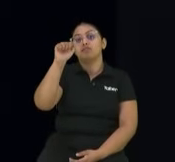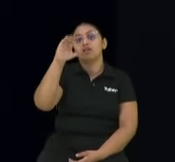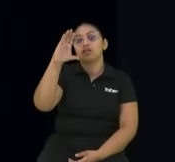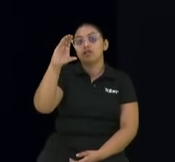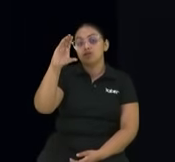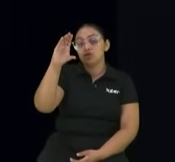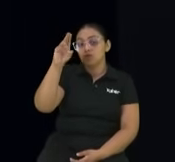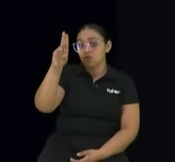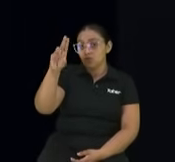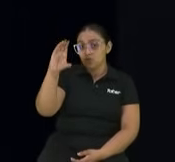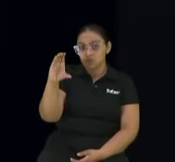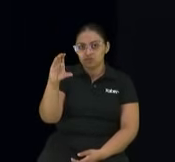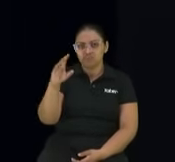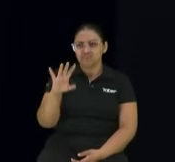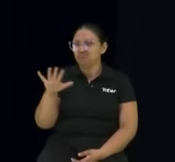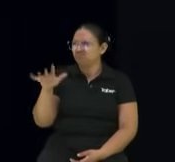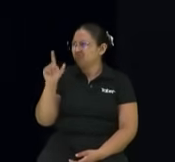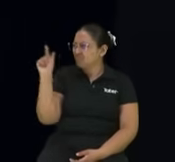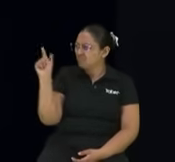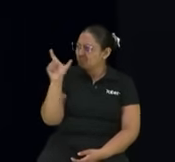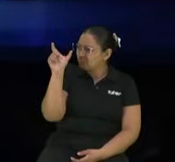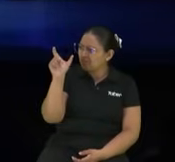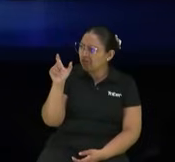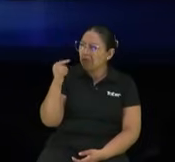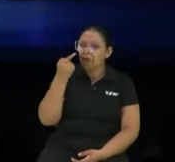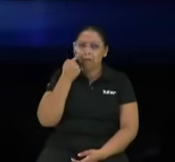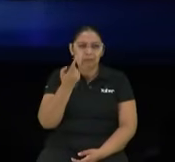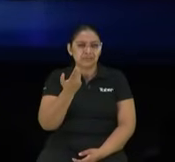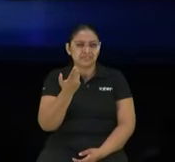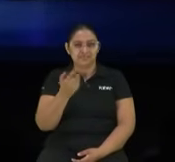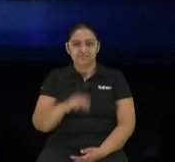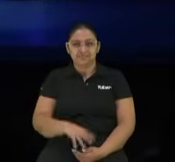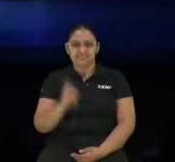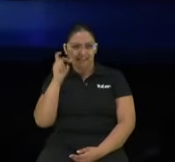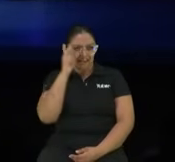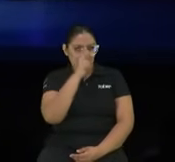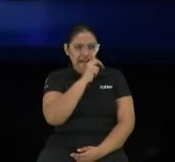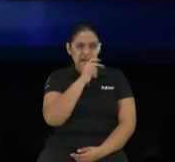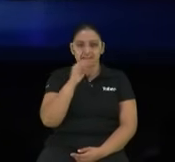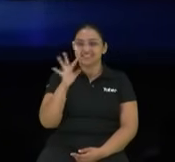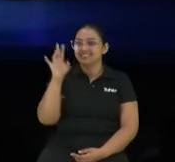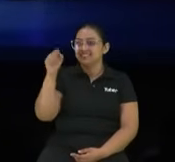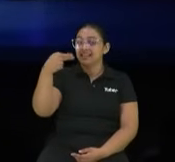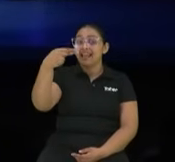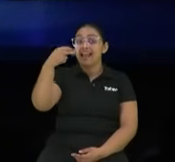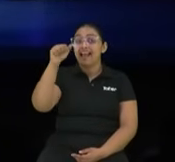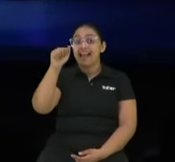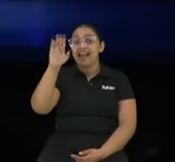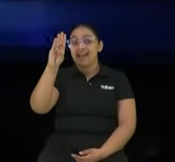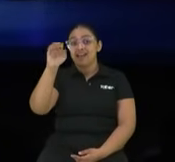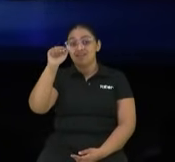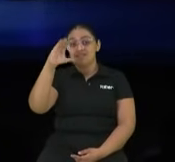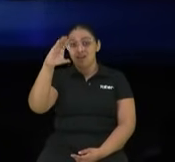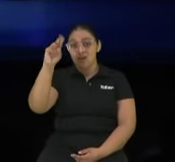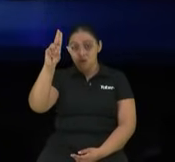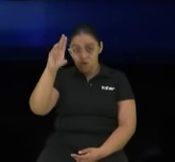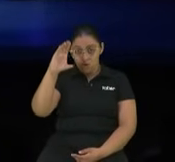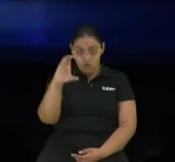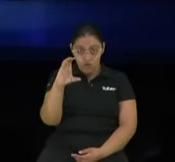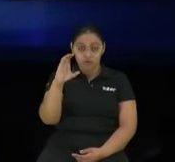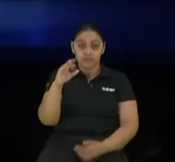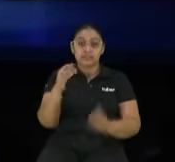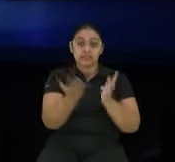bac cómo se llama abra cadabra abacuc en el libro de abacuc